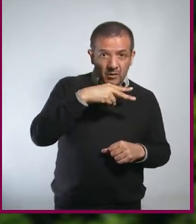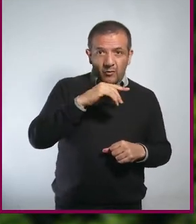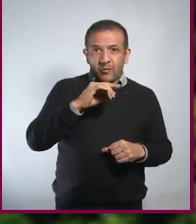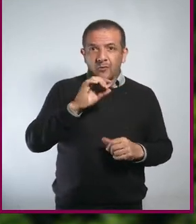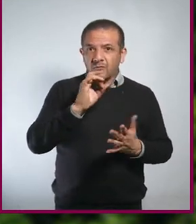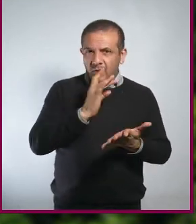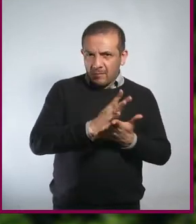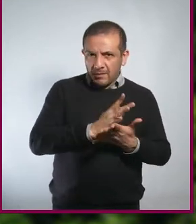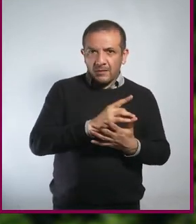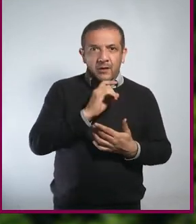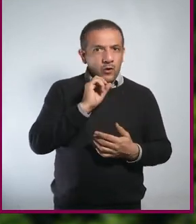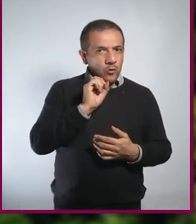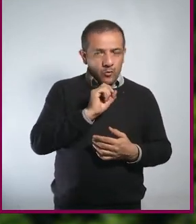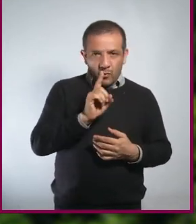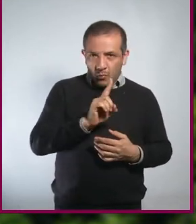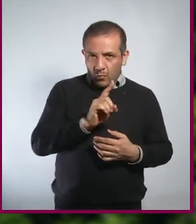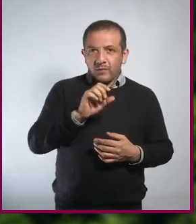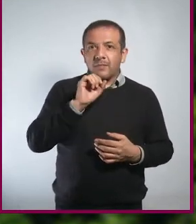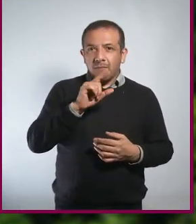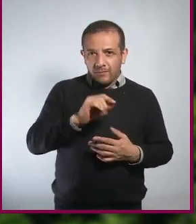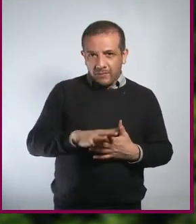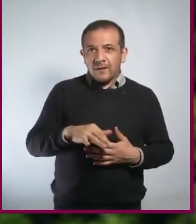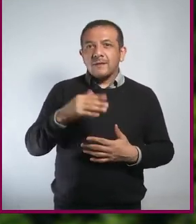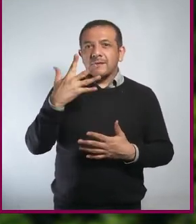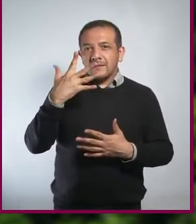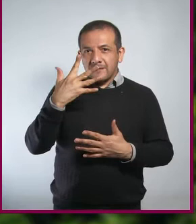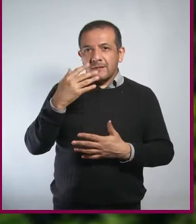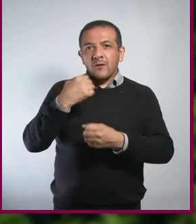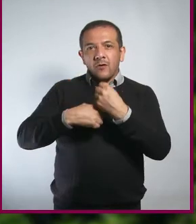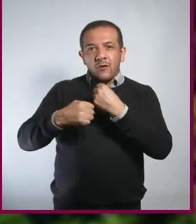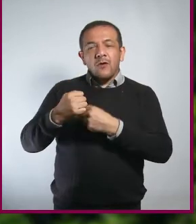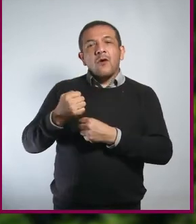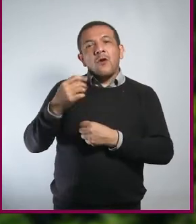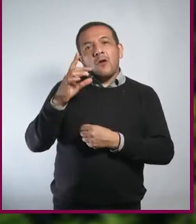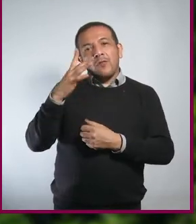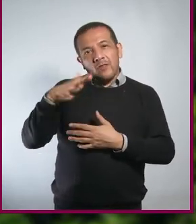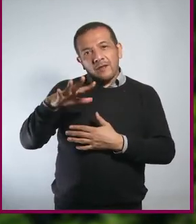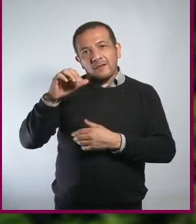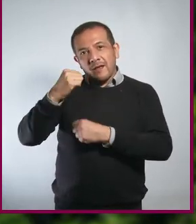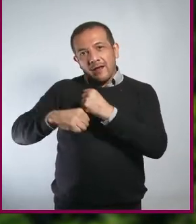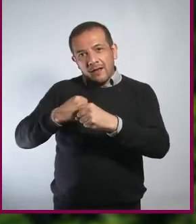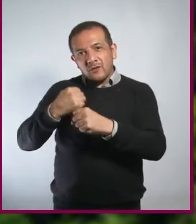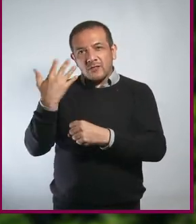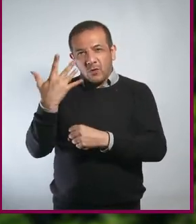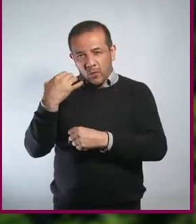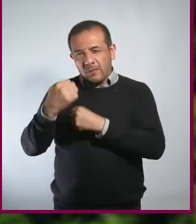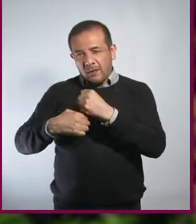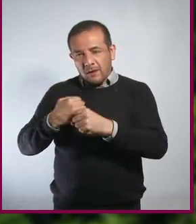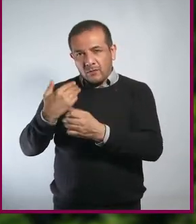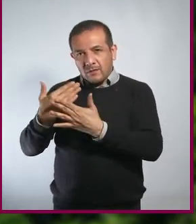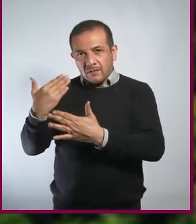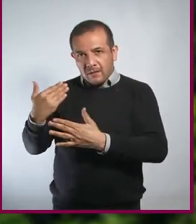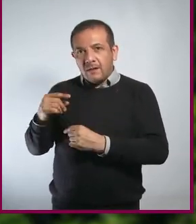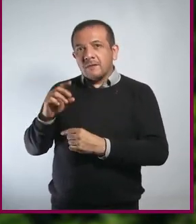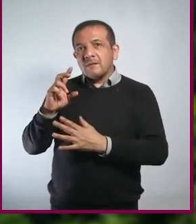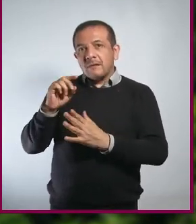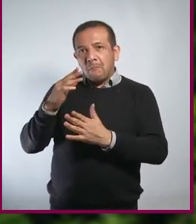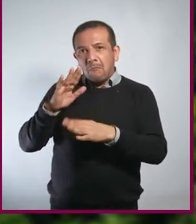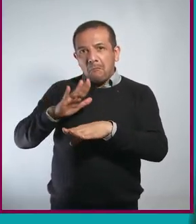la Organización Mundial de la Salud, en las últimas 5 décadas su incidencia se ha multiplicado por 30. Veamos la siguiente